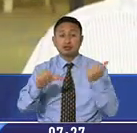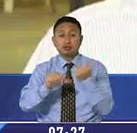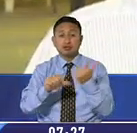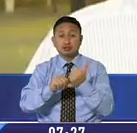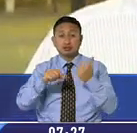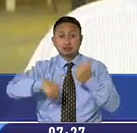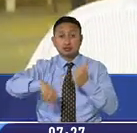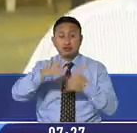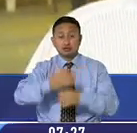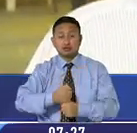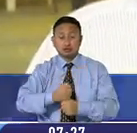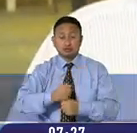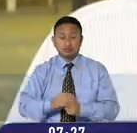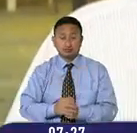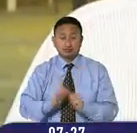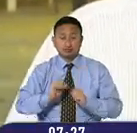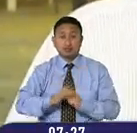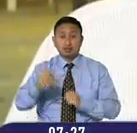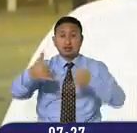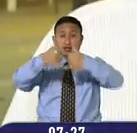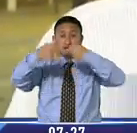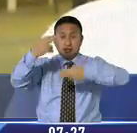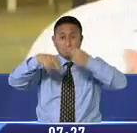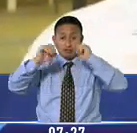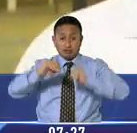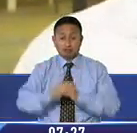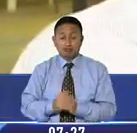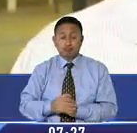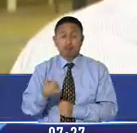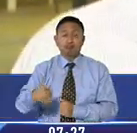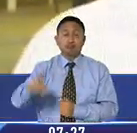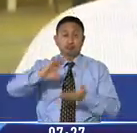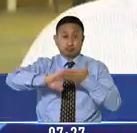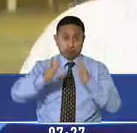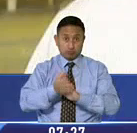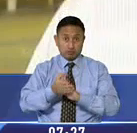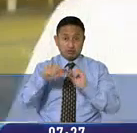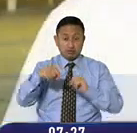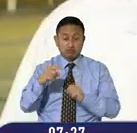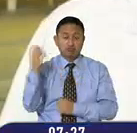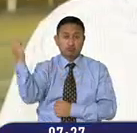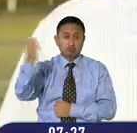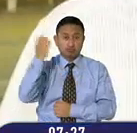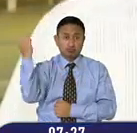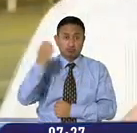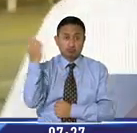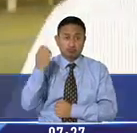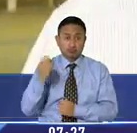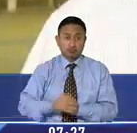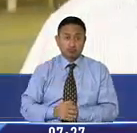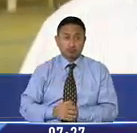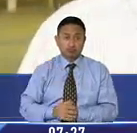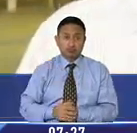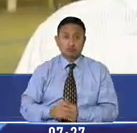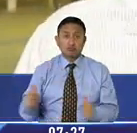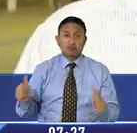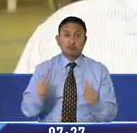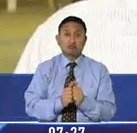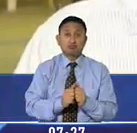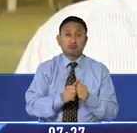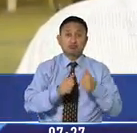seguridad ciudadana para que los locales implementen una alarma comunitaria de bajo costo, un SMART, complementada con una